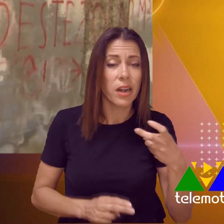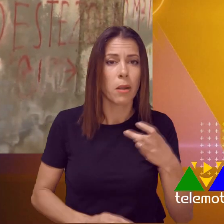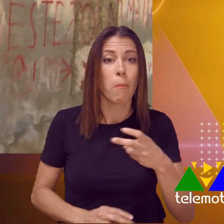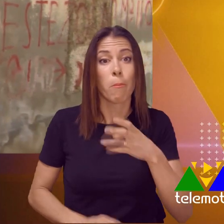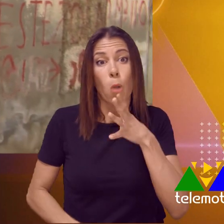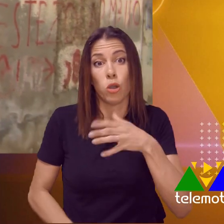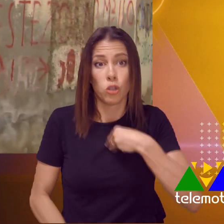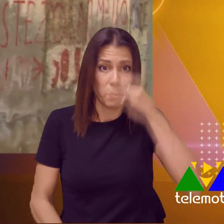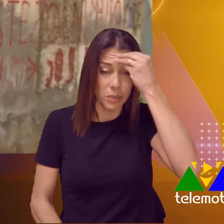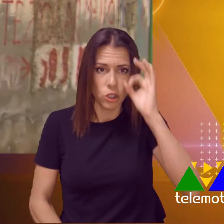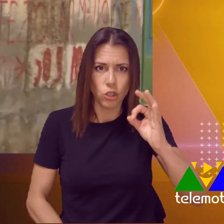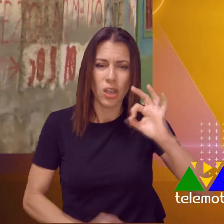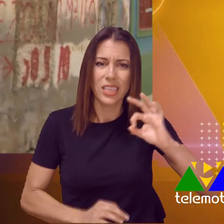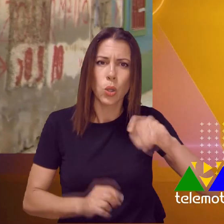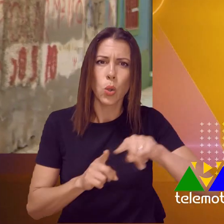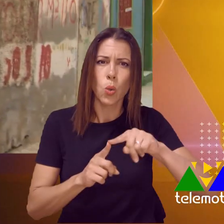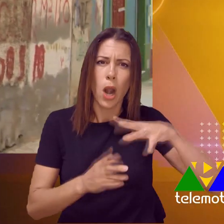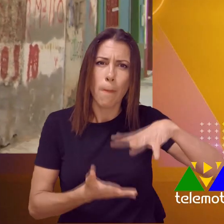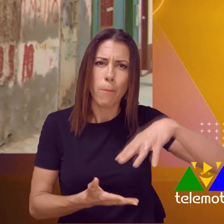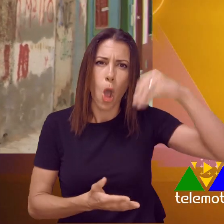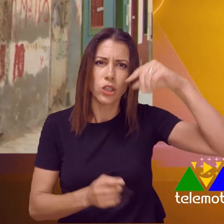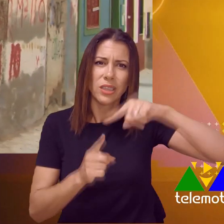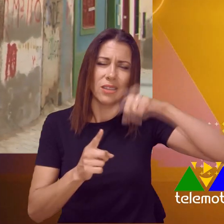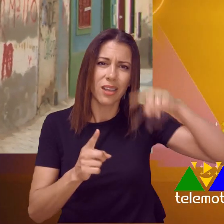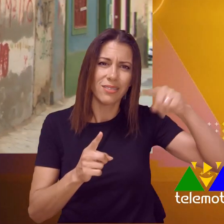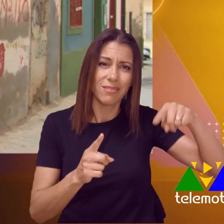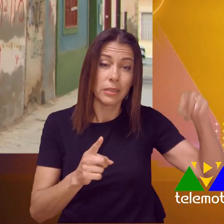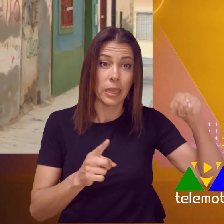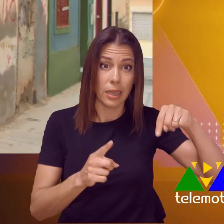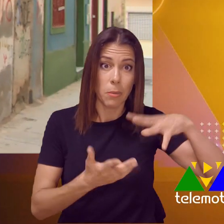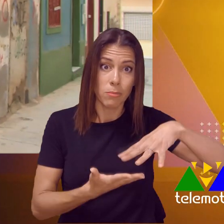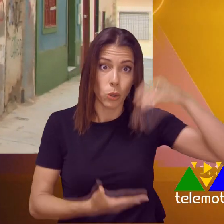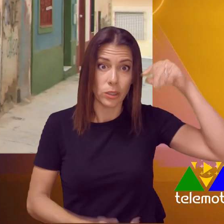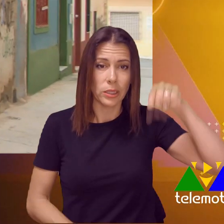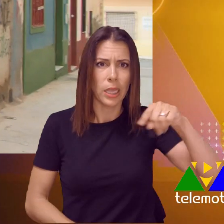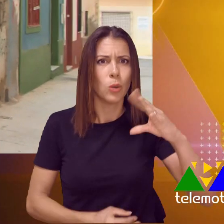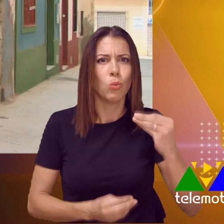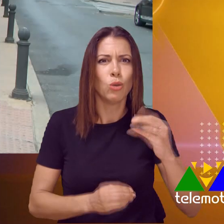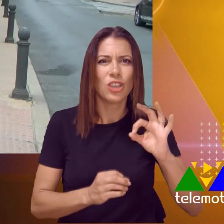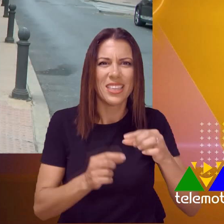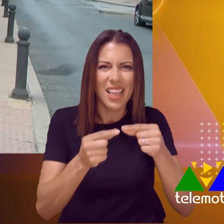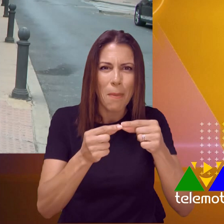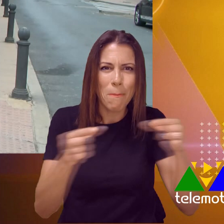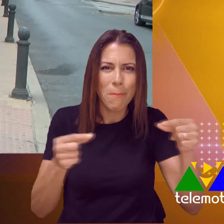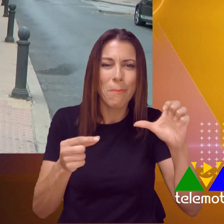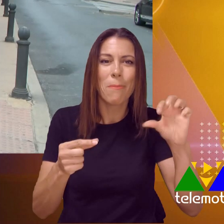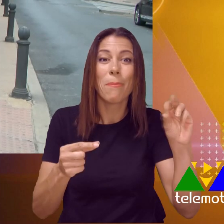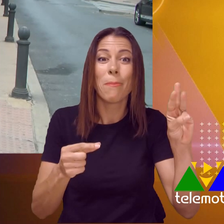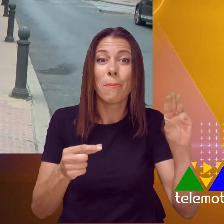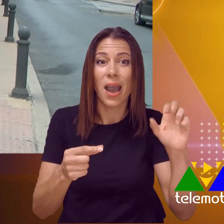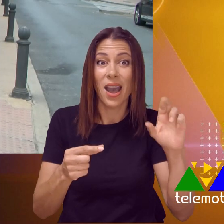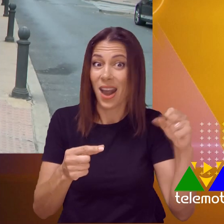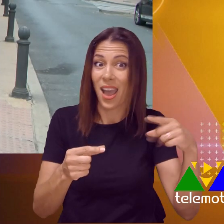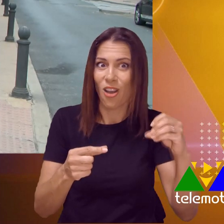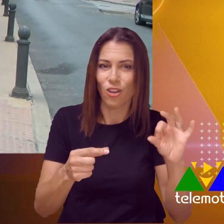sería un monte, porque además es un monte, una ladera de un monte, donde seguramente habría muchos espárragos, y ahí viene el nombre de la Esparraguera.